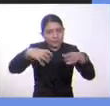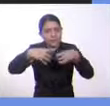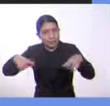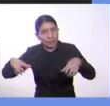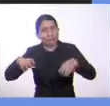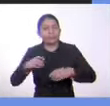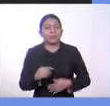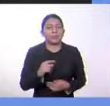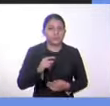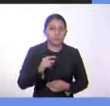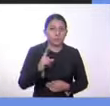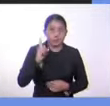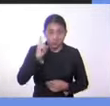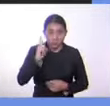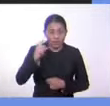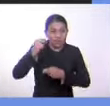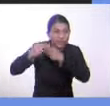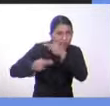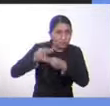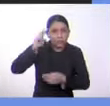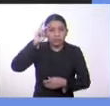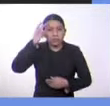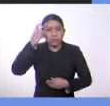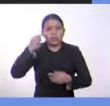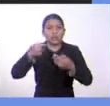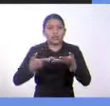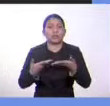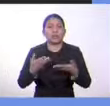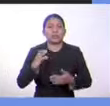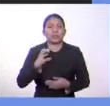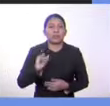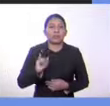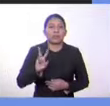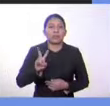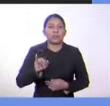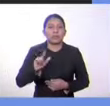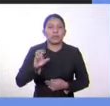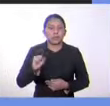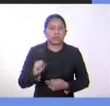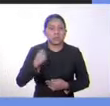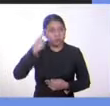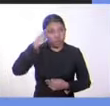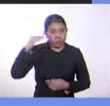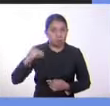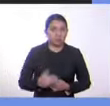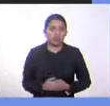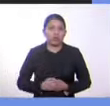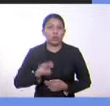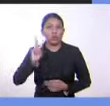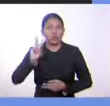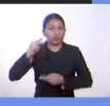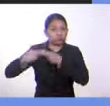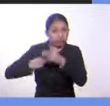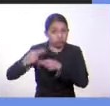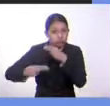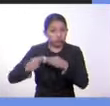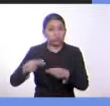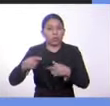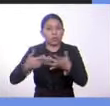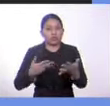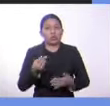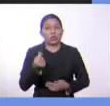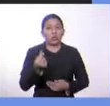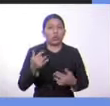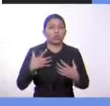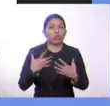generación se localizan los derechos civiles y políticos. En la segunda generación, los derechos económicos y